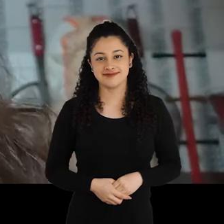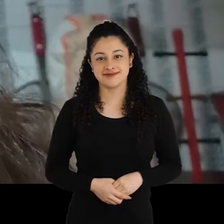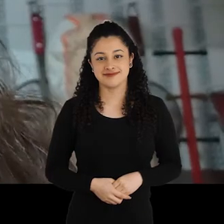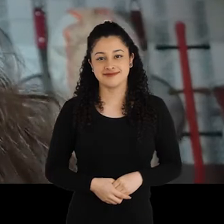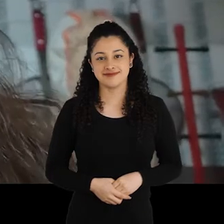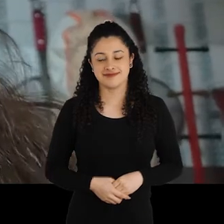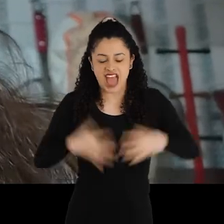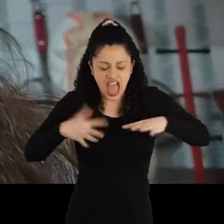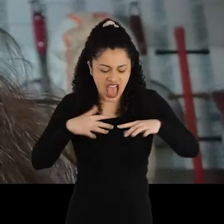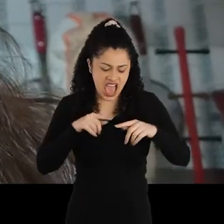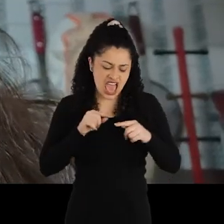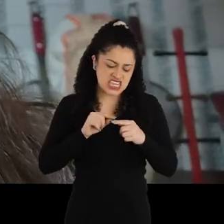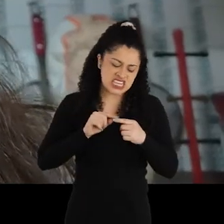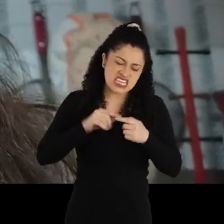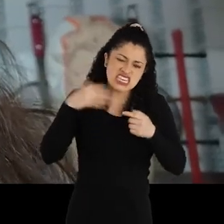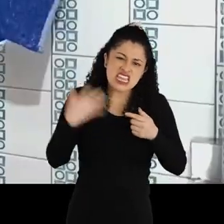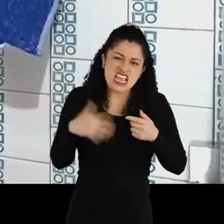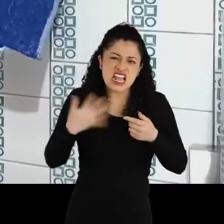¡Ay!